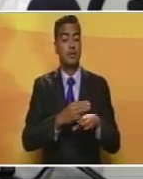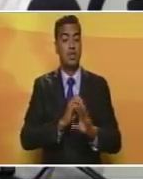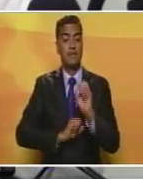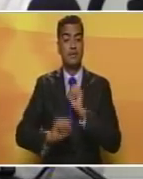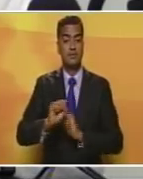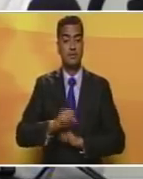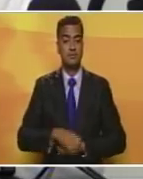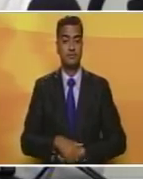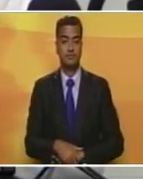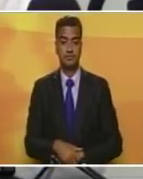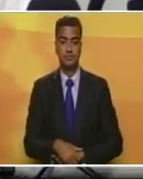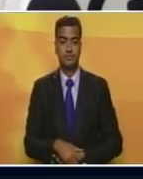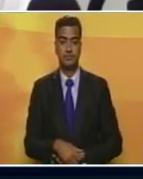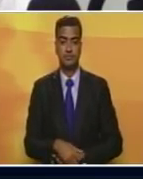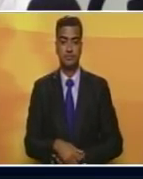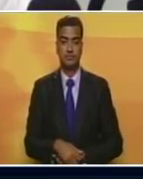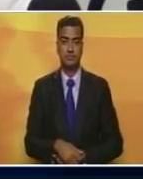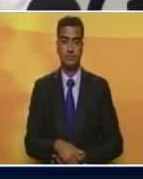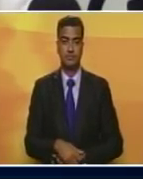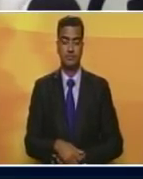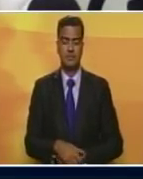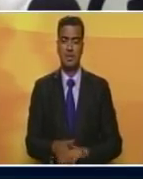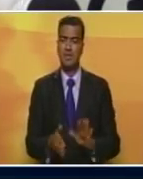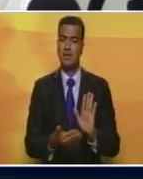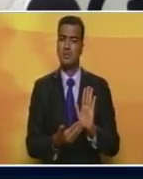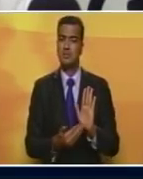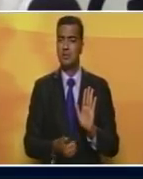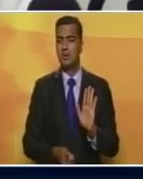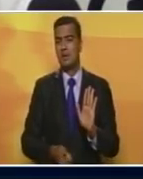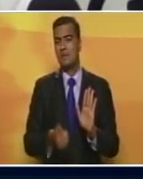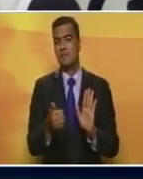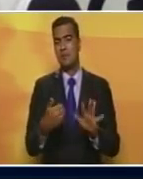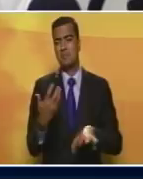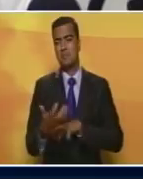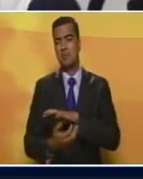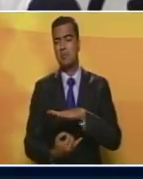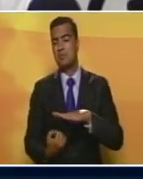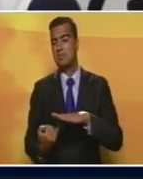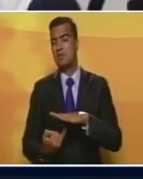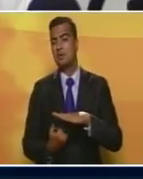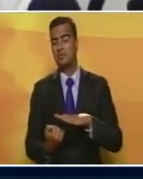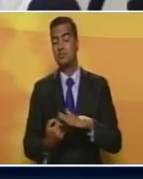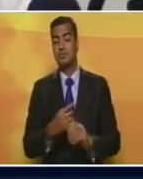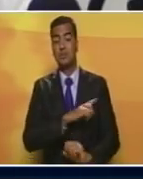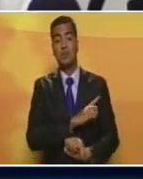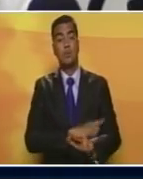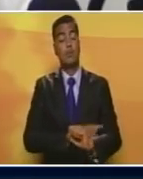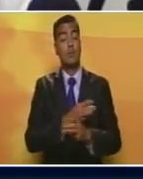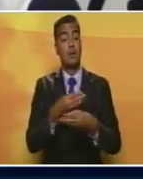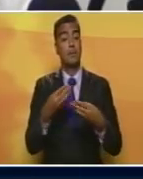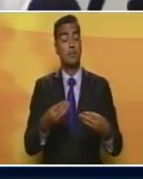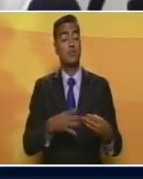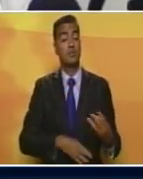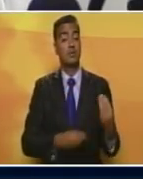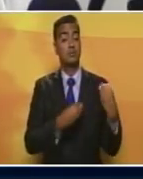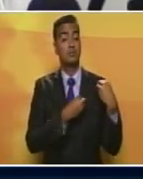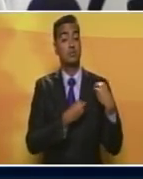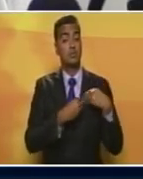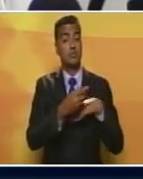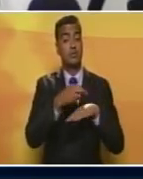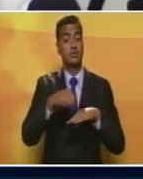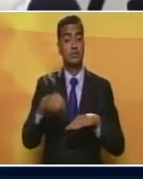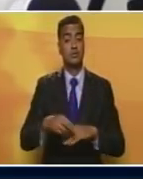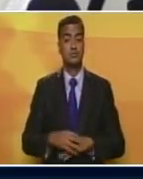país. Por otra parte, la mandataria tachirense criticó la prohibición de envío de alimentos de la red privada para ser distribuidos